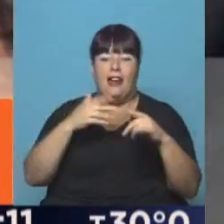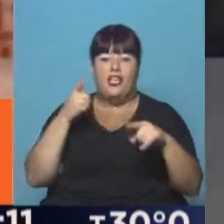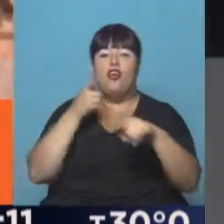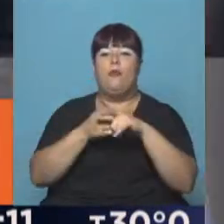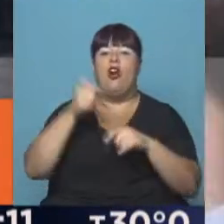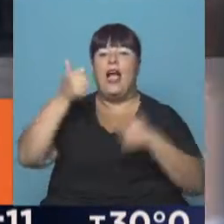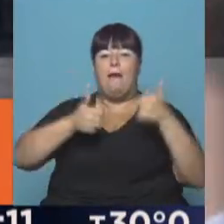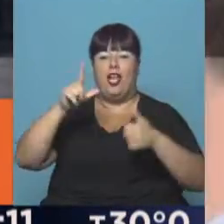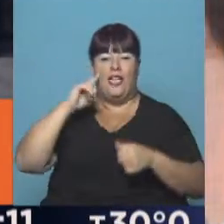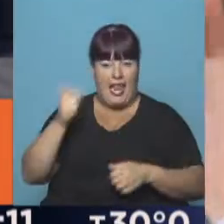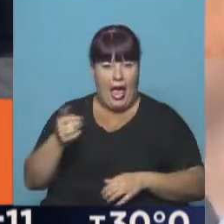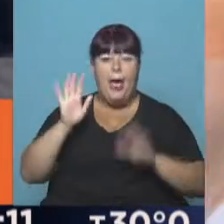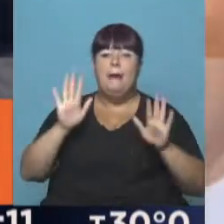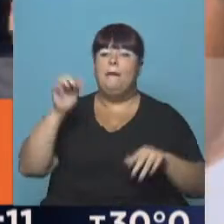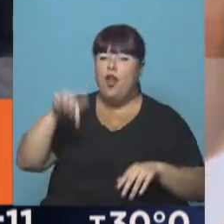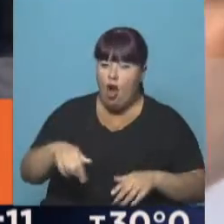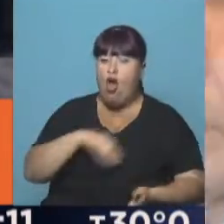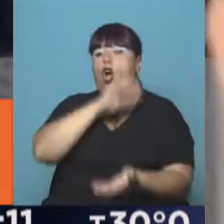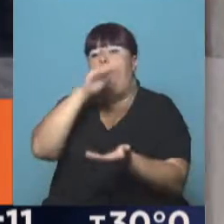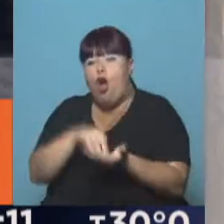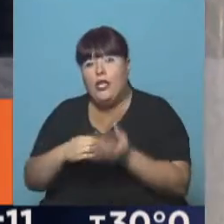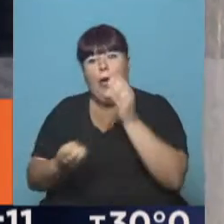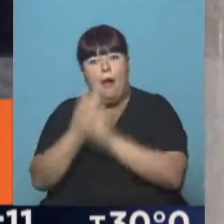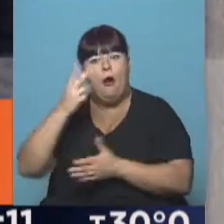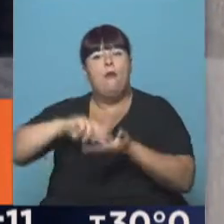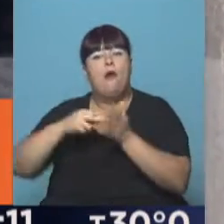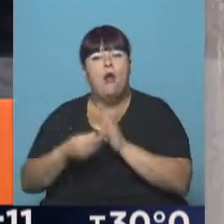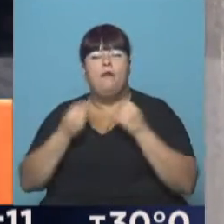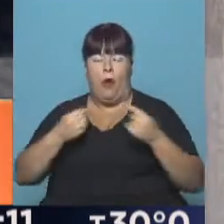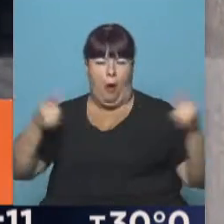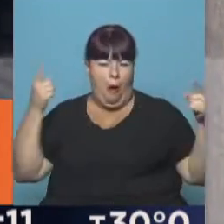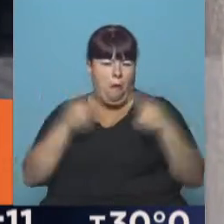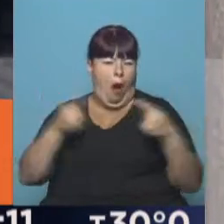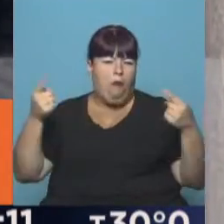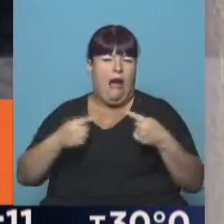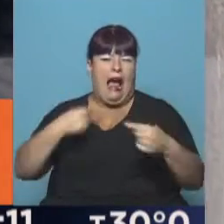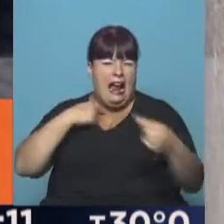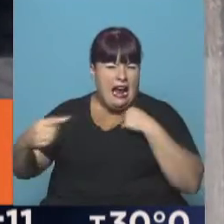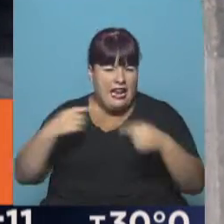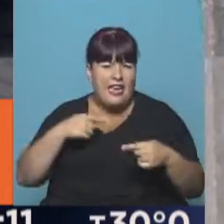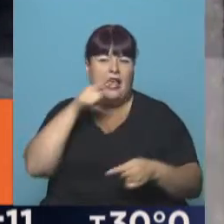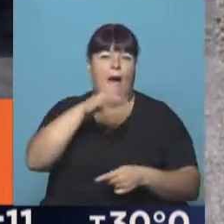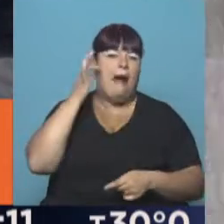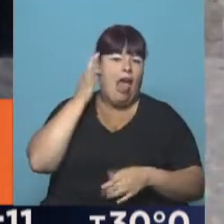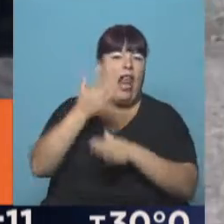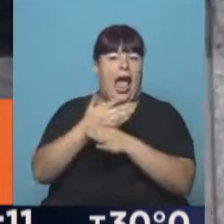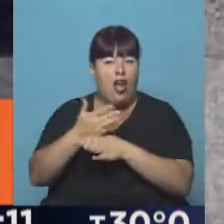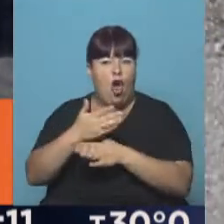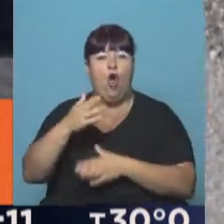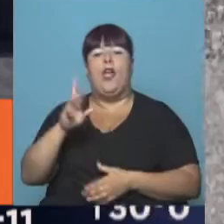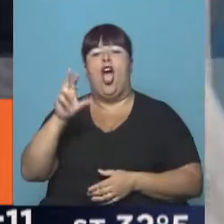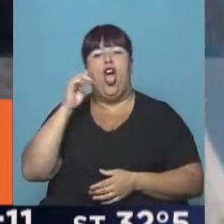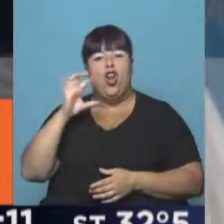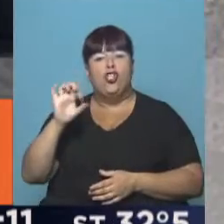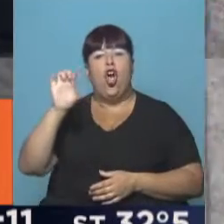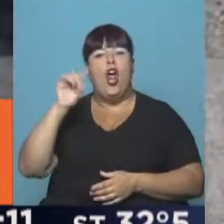por la Champions League. Pero hoy fue noticia otra vez a la mañana porque hubo una fuerte discusión, gritos fuertes entre Maradona y su novia